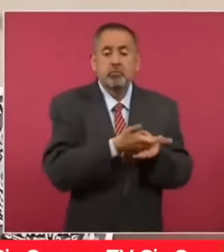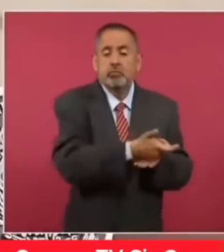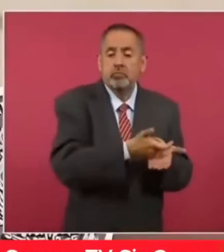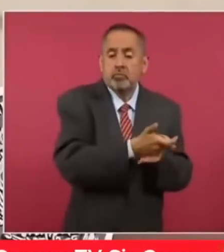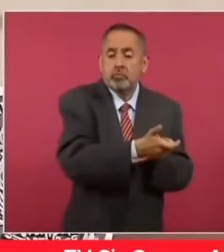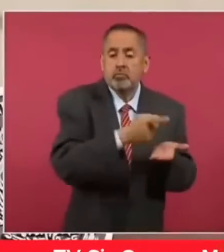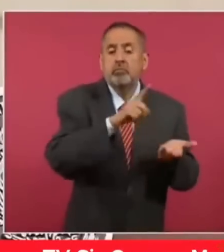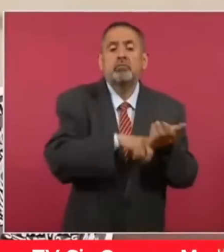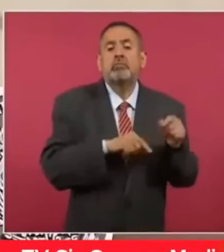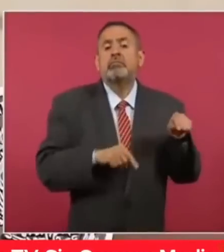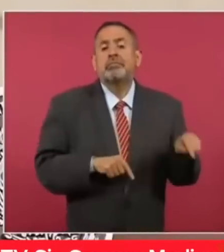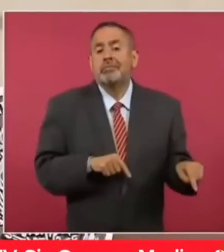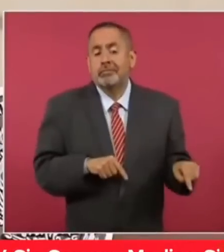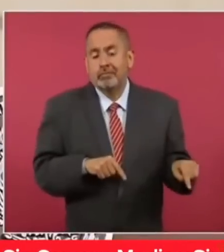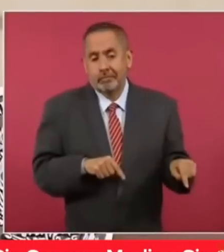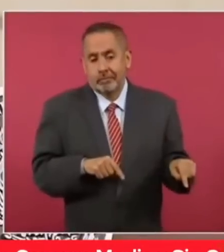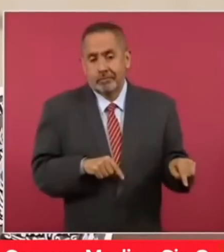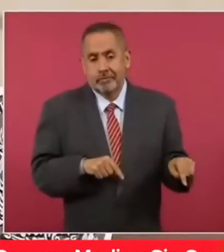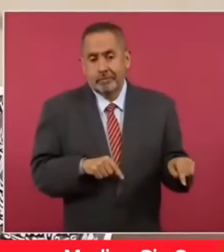financiadas